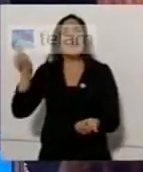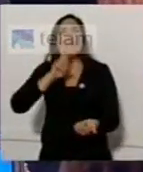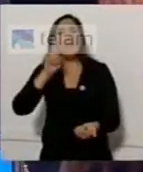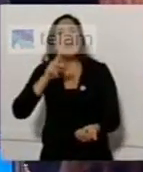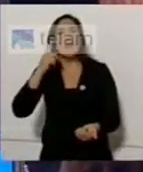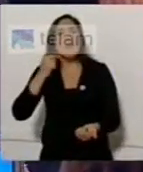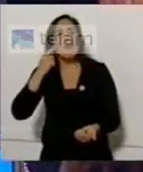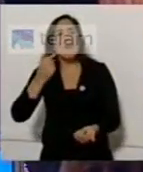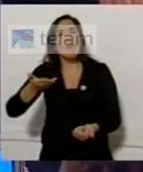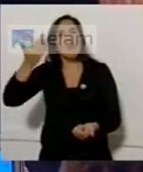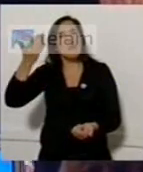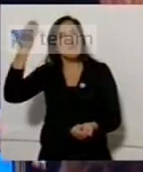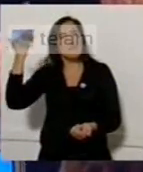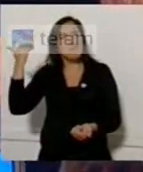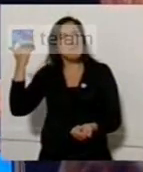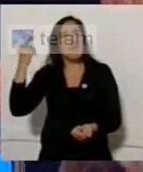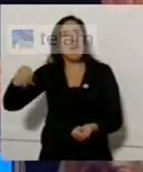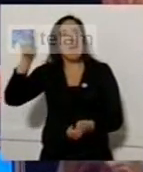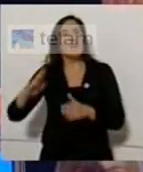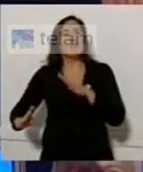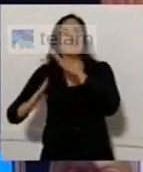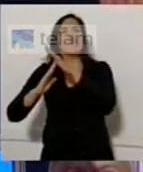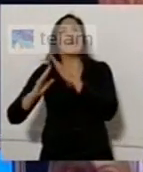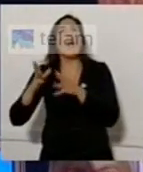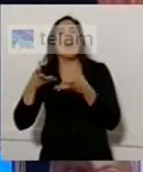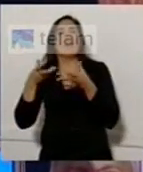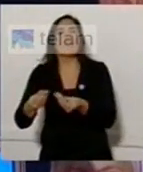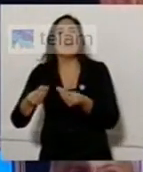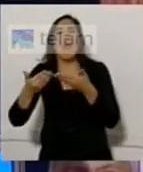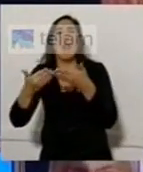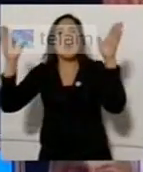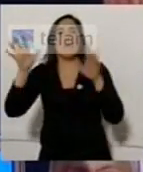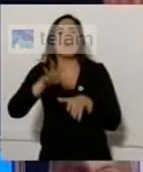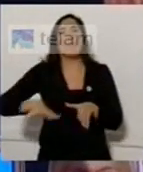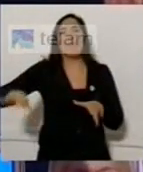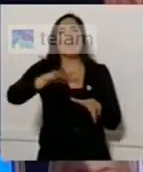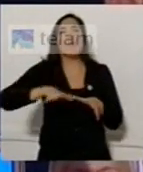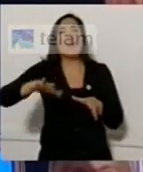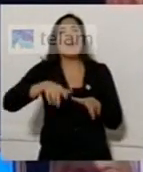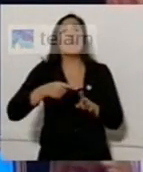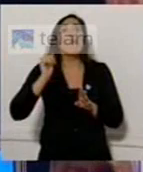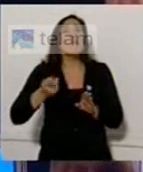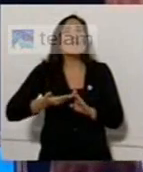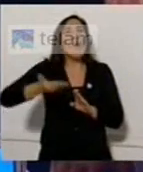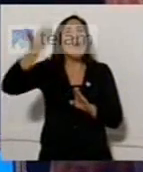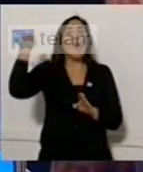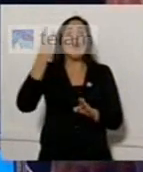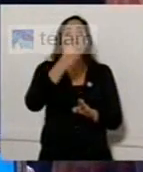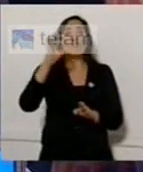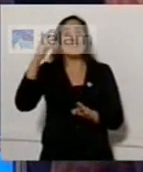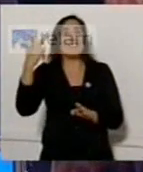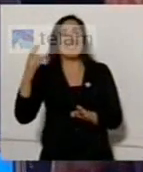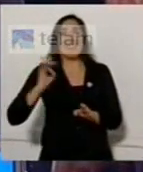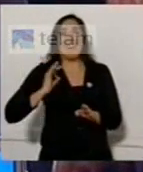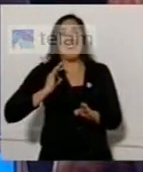mujeres que liberaron un pueblo hace 203 años,